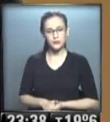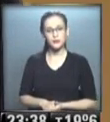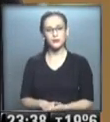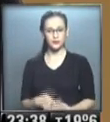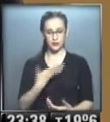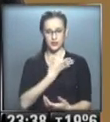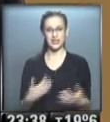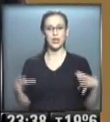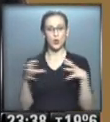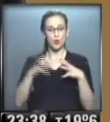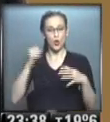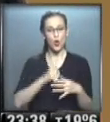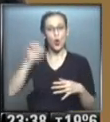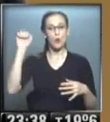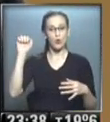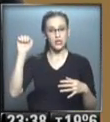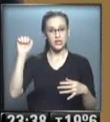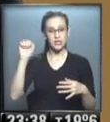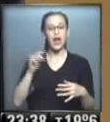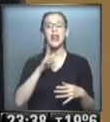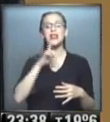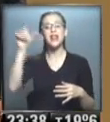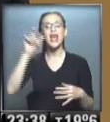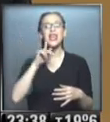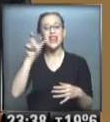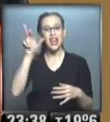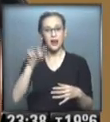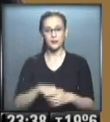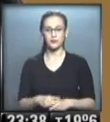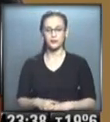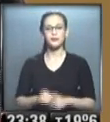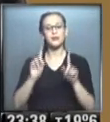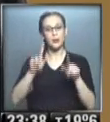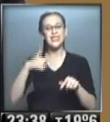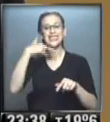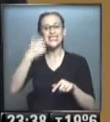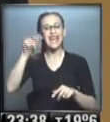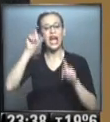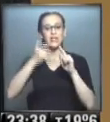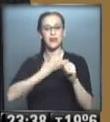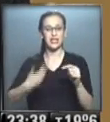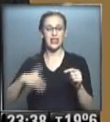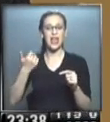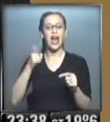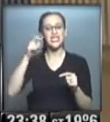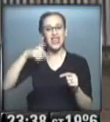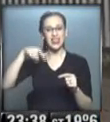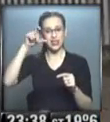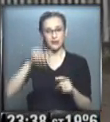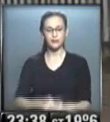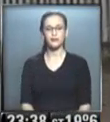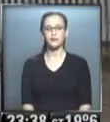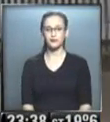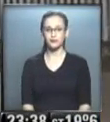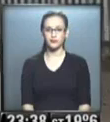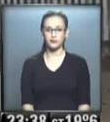Presidente del Partido Comunista Chileno, Guillermo Teylert, e Isabel Allende, senadora e hija del expresidente Salvador Allende. Un par de